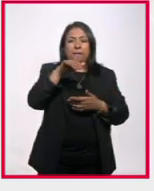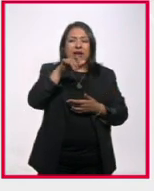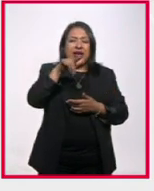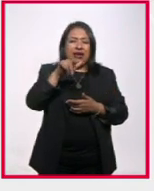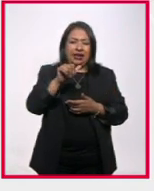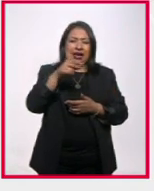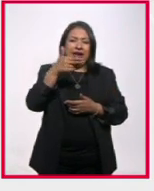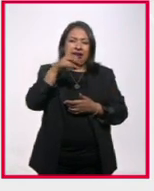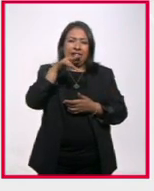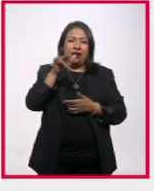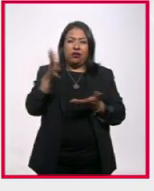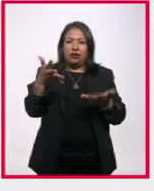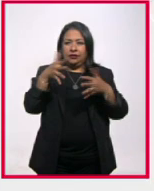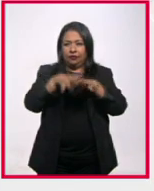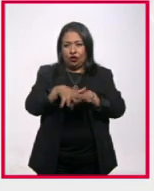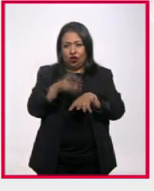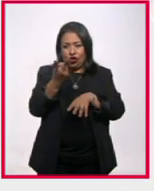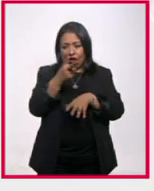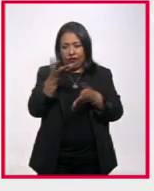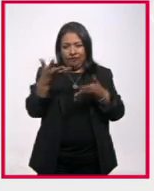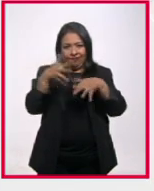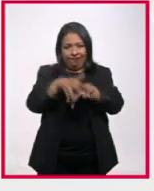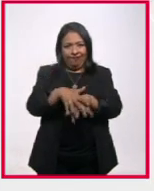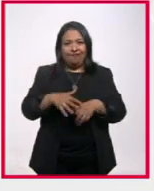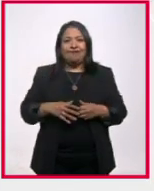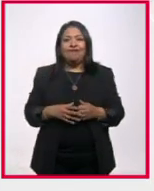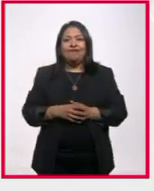Hernández, ¿dónde convergen?